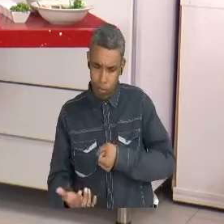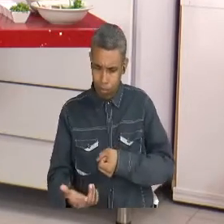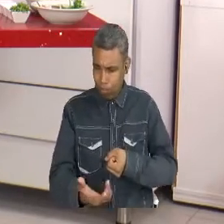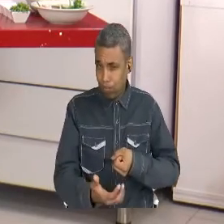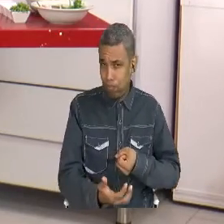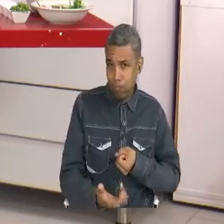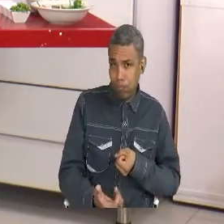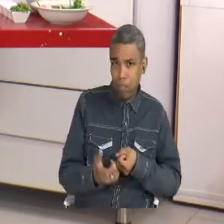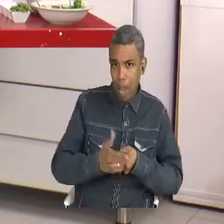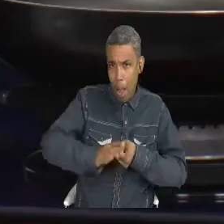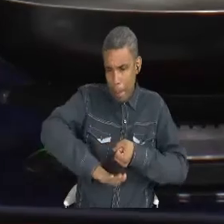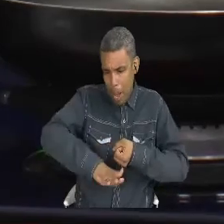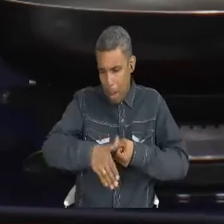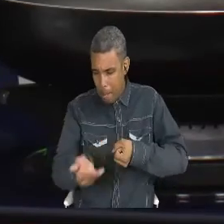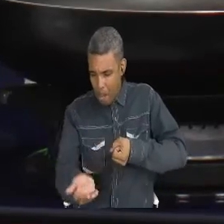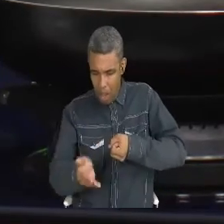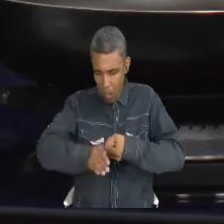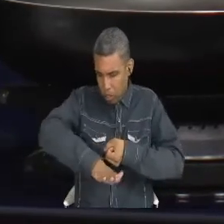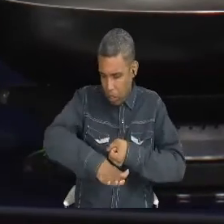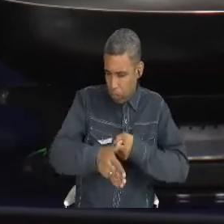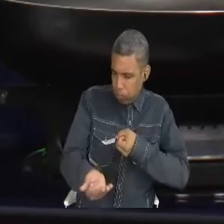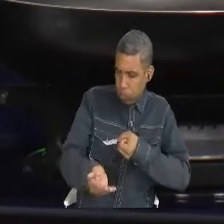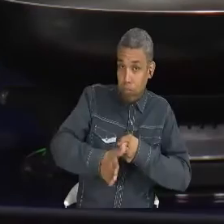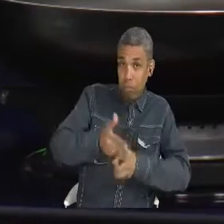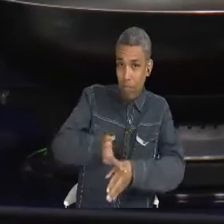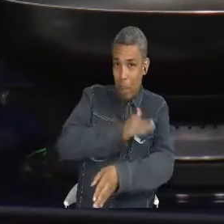previamente marinado, okay, con sal.